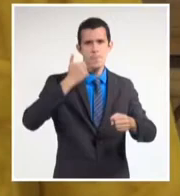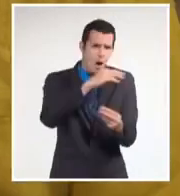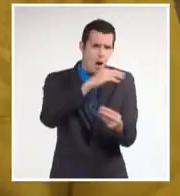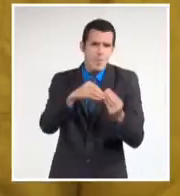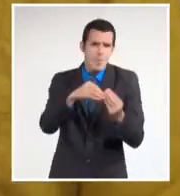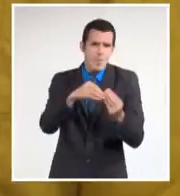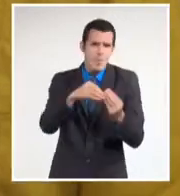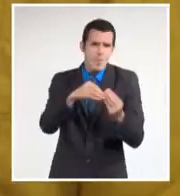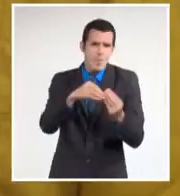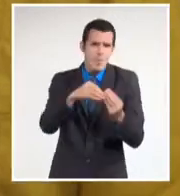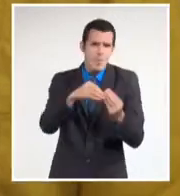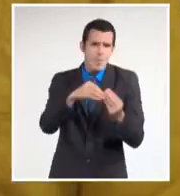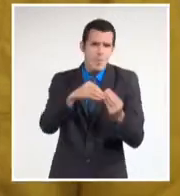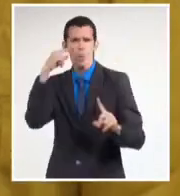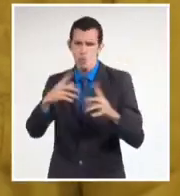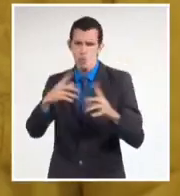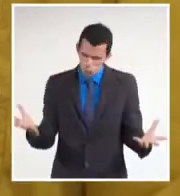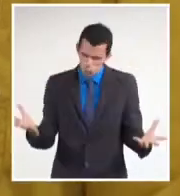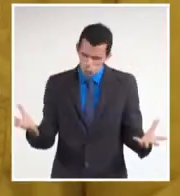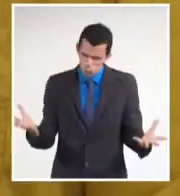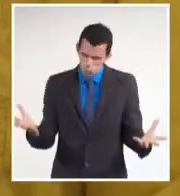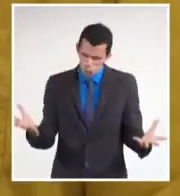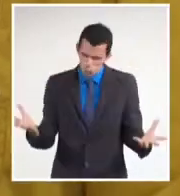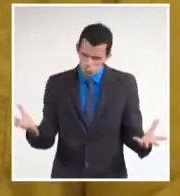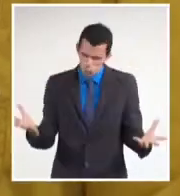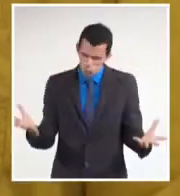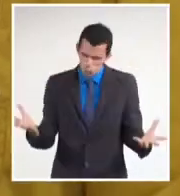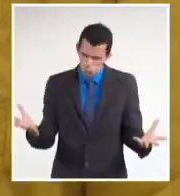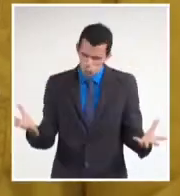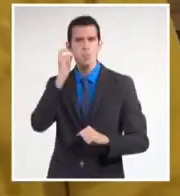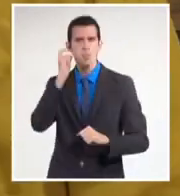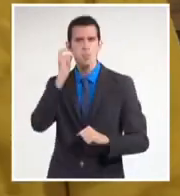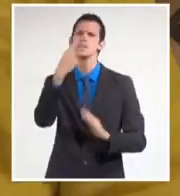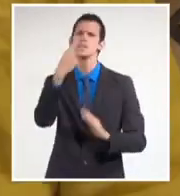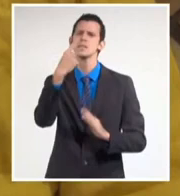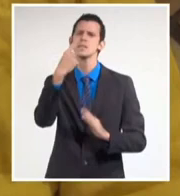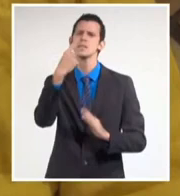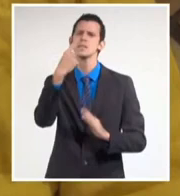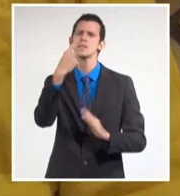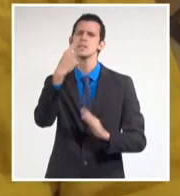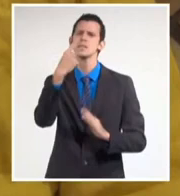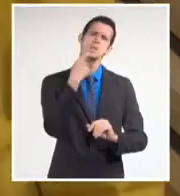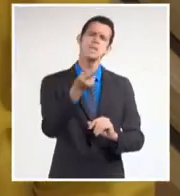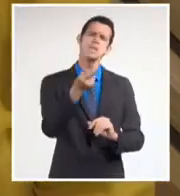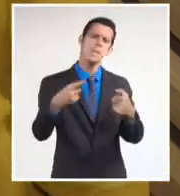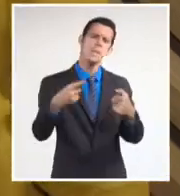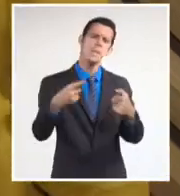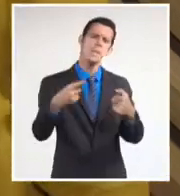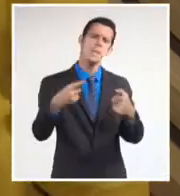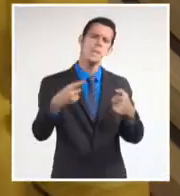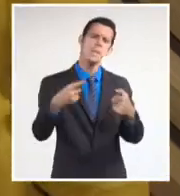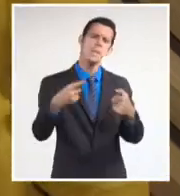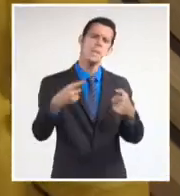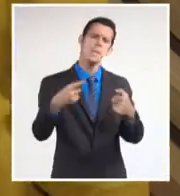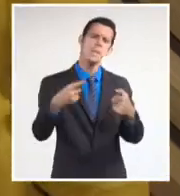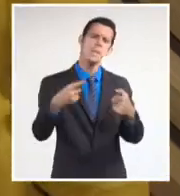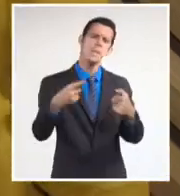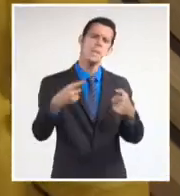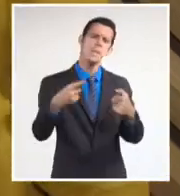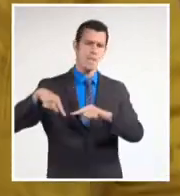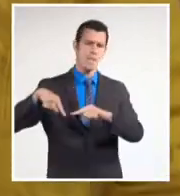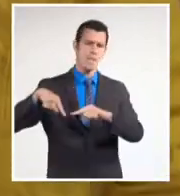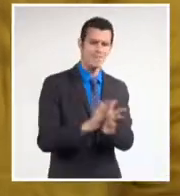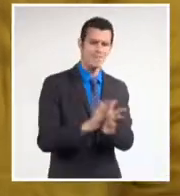Usted precisaba en el plenario que este es un plan gradual de recuperación paulatina del sector, que se trata también